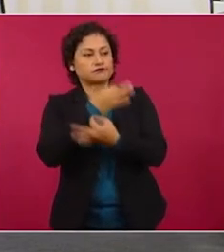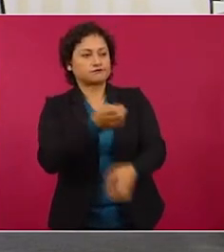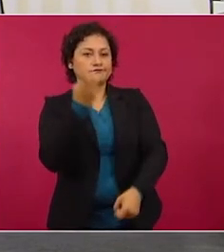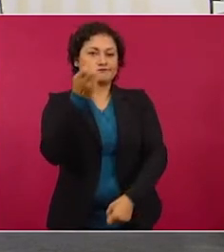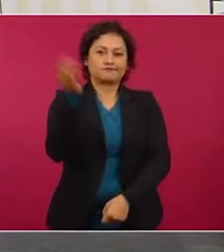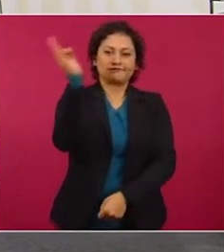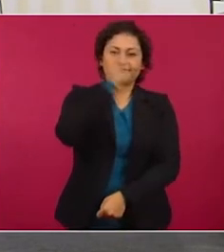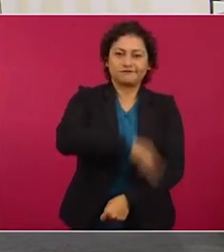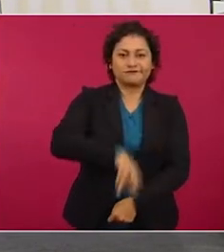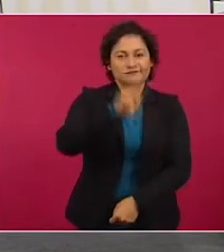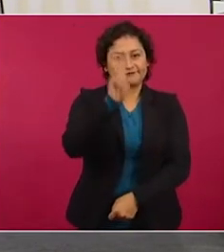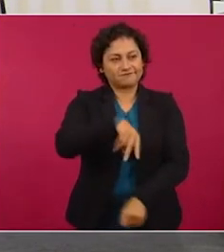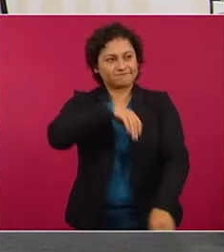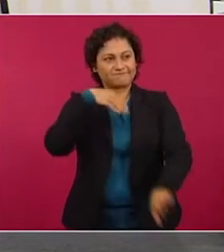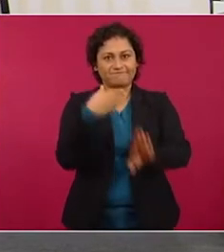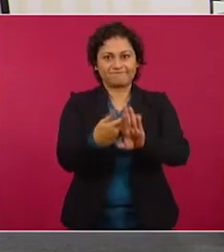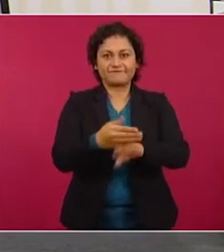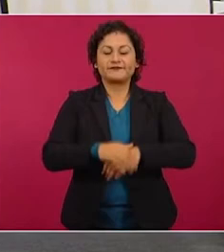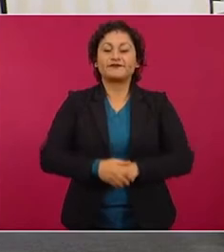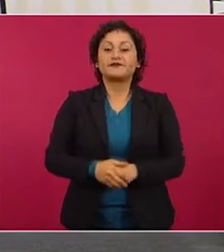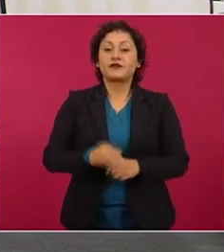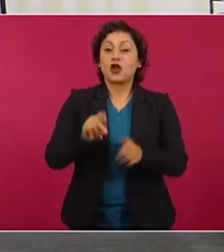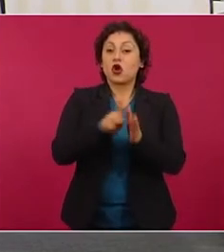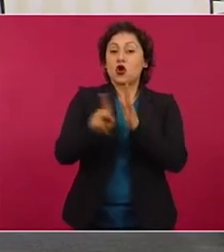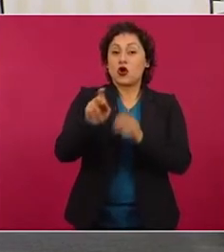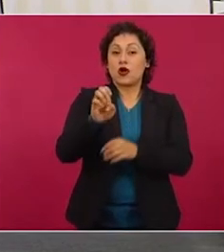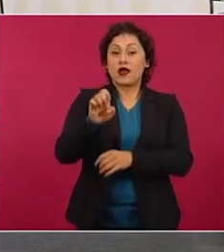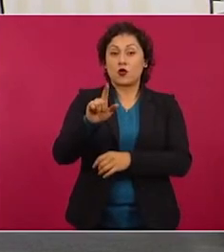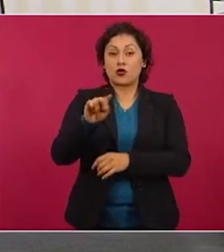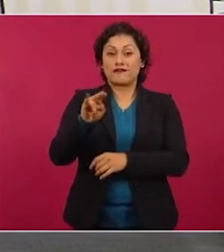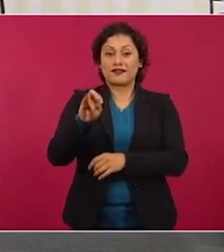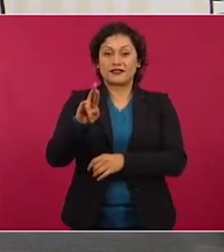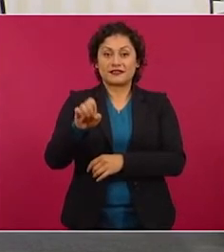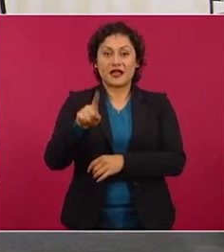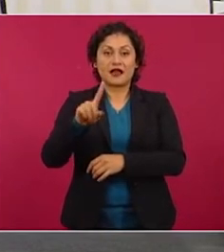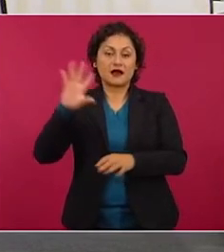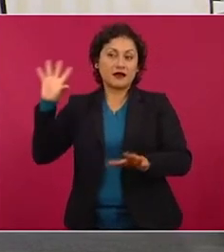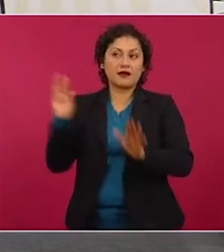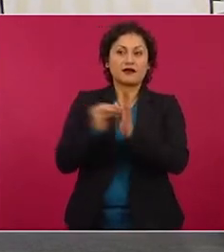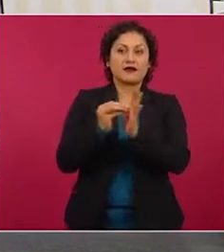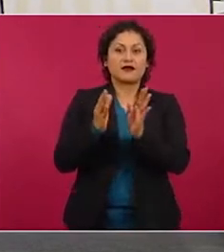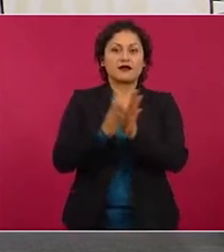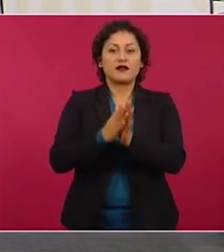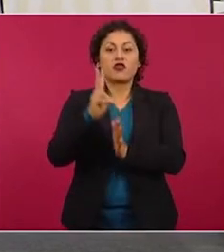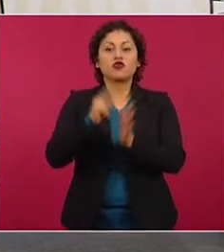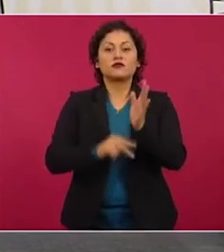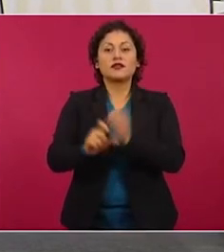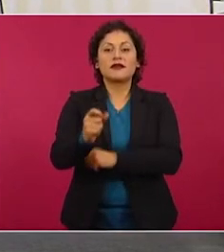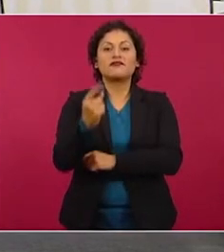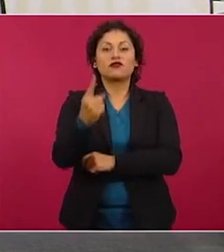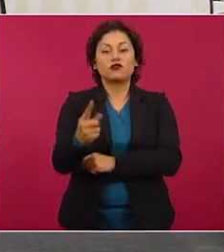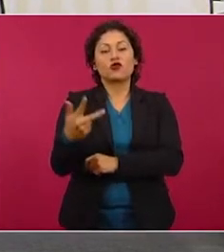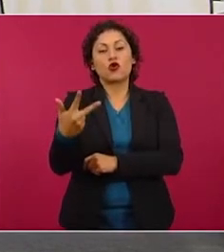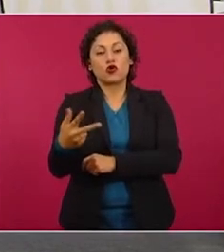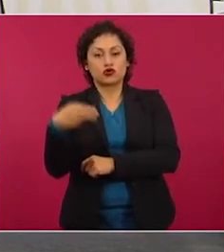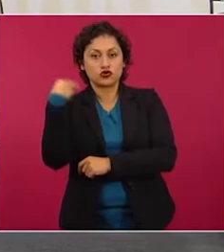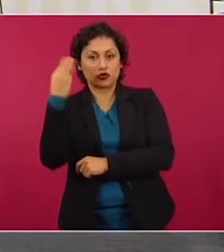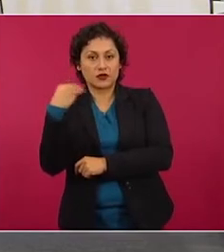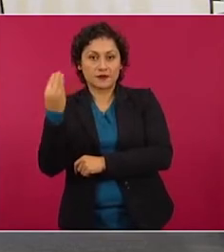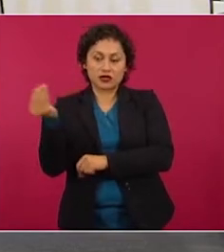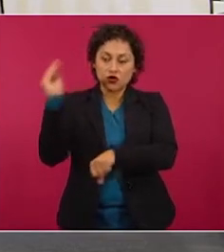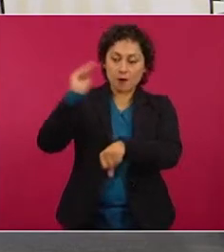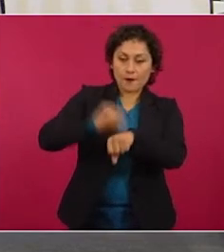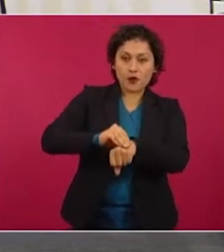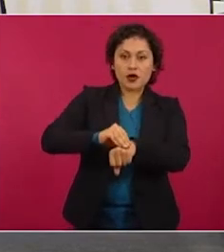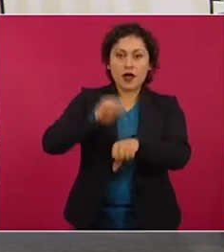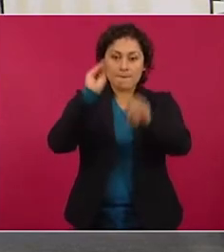El Universal, Salvador García Soto publicó un refrito del 8 de mayo de 2021, pero aderezado con sus propias